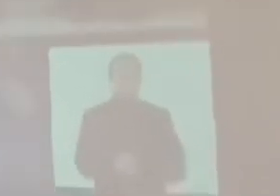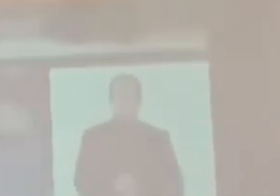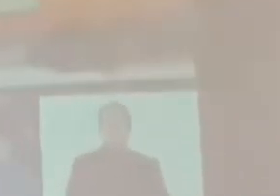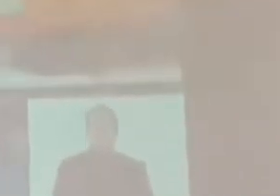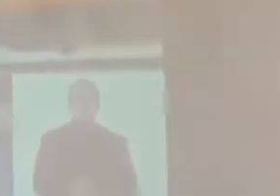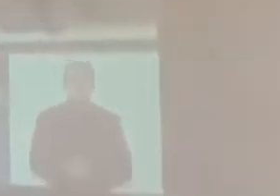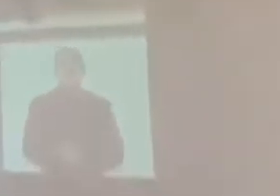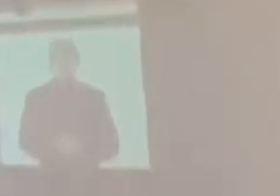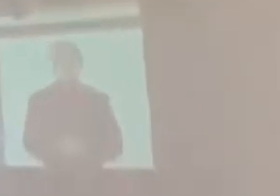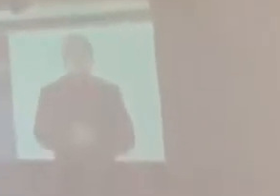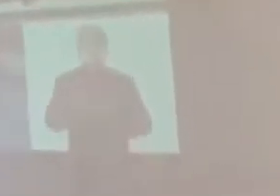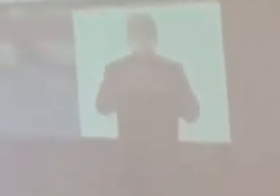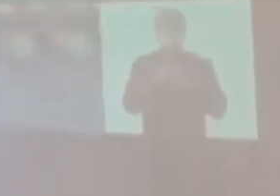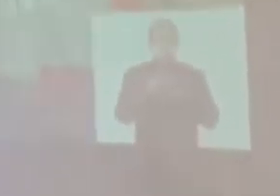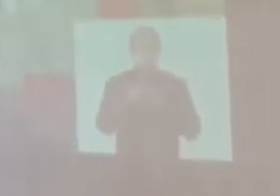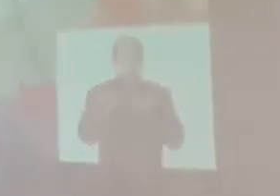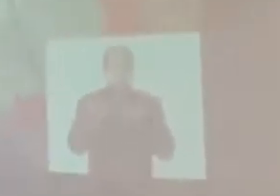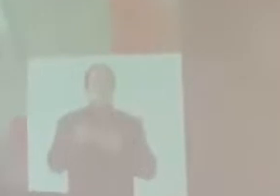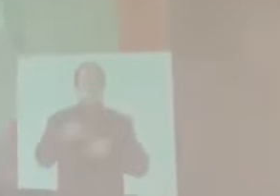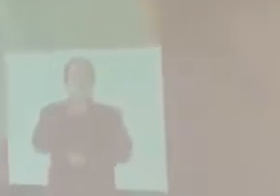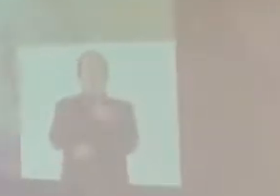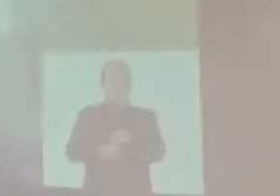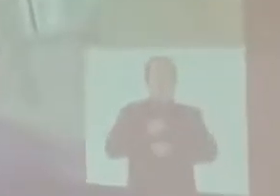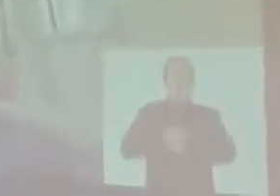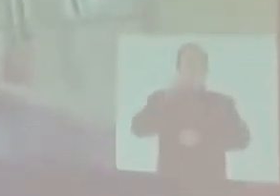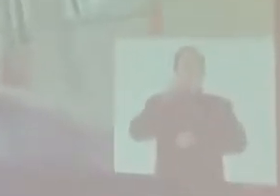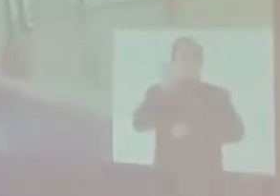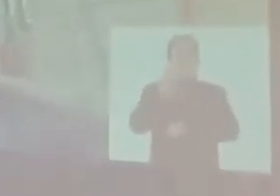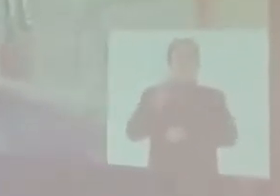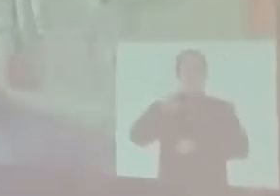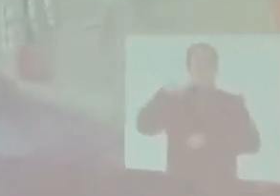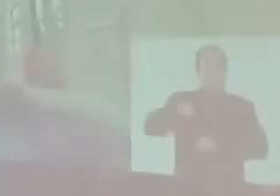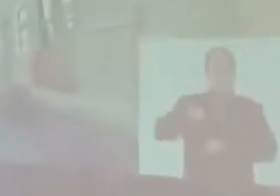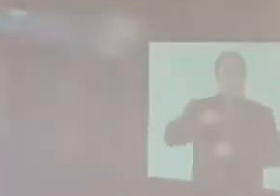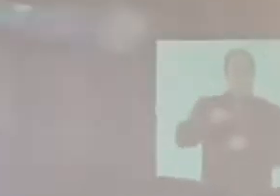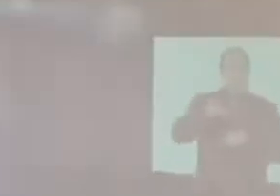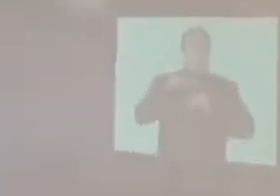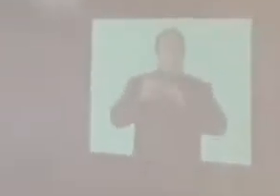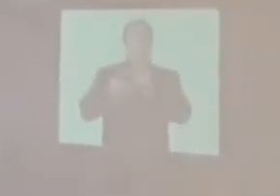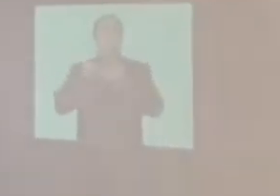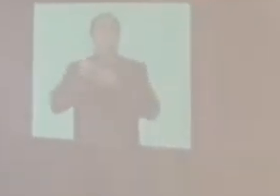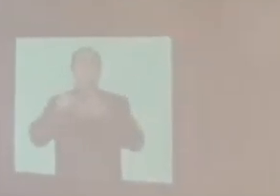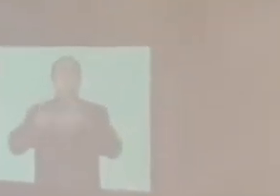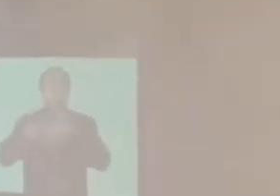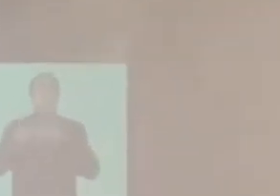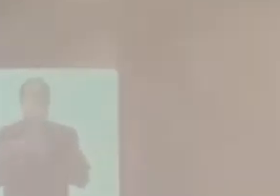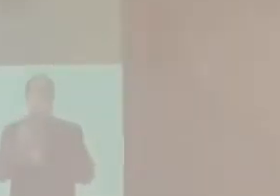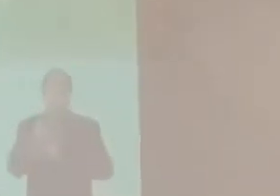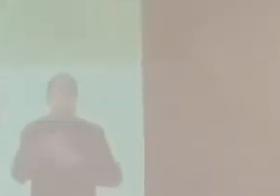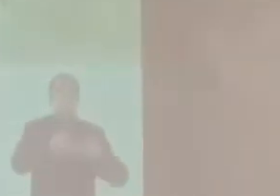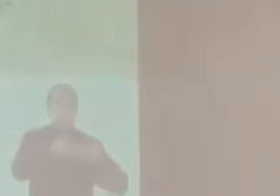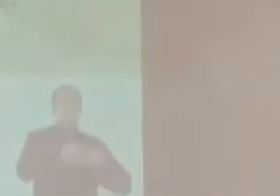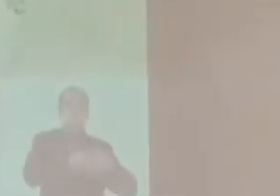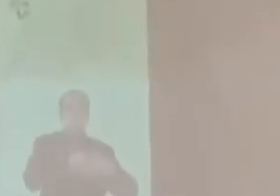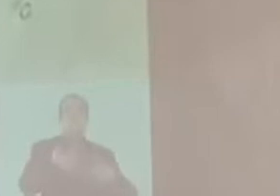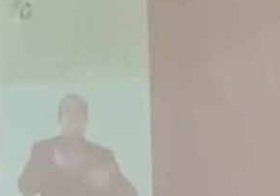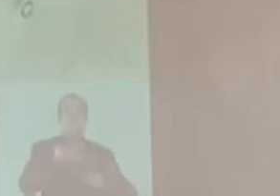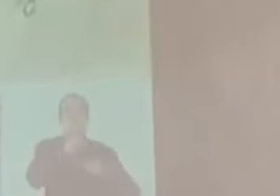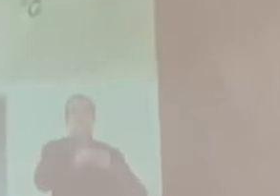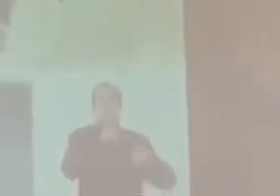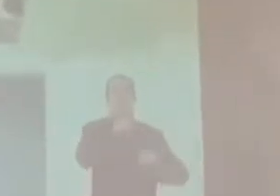condiciones de licitación, el 30% restante será armado en nuestro país en una nueva planta que está siendo adecuada